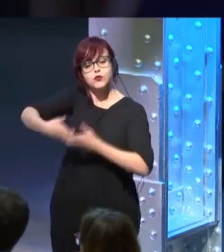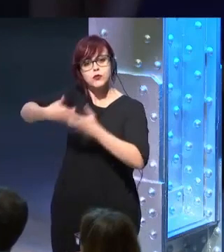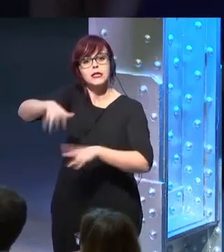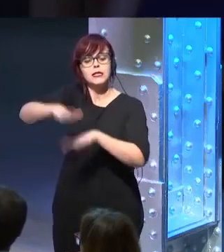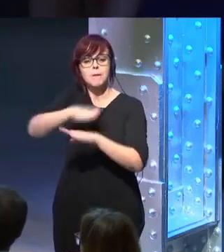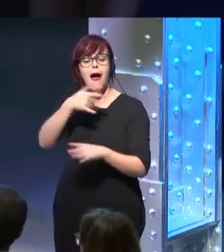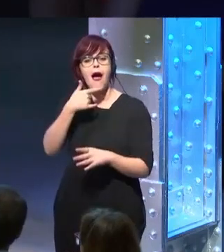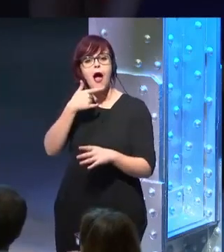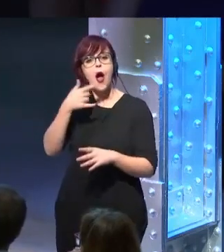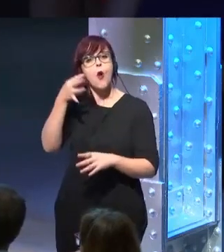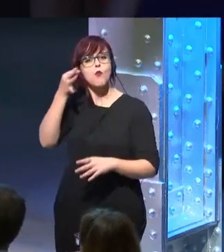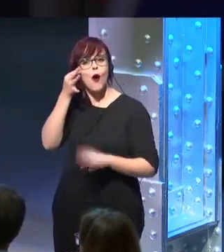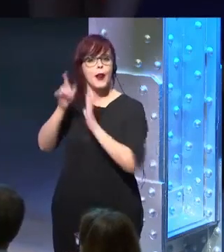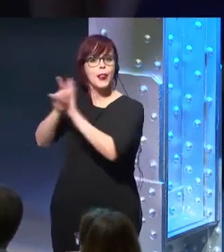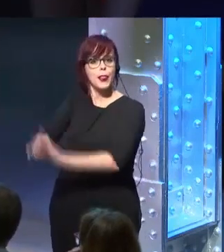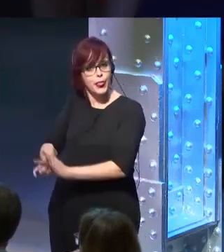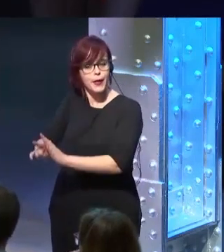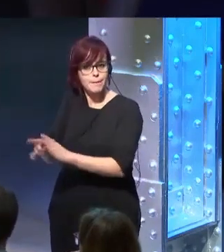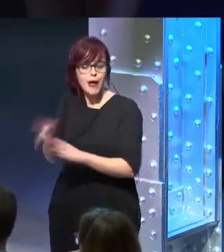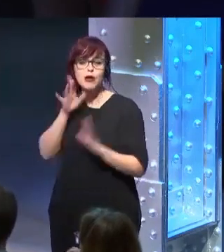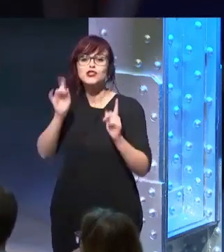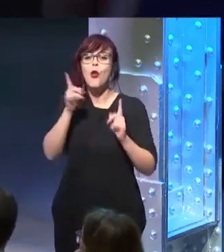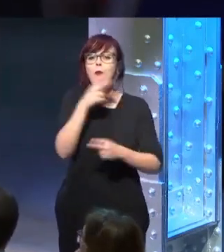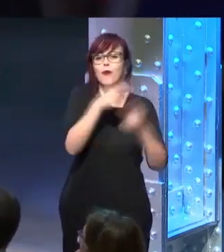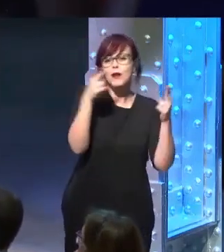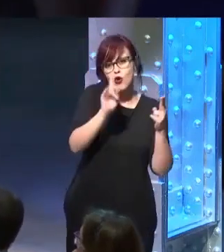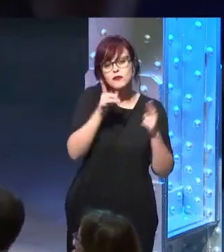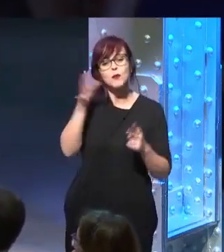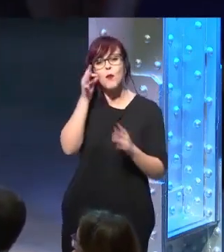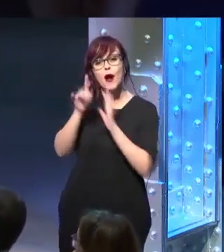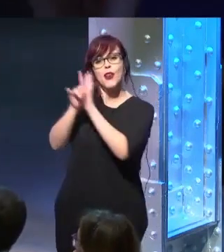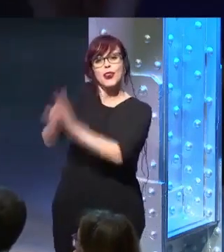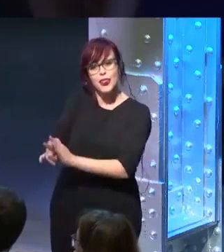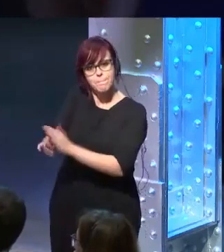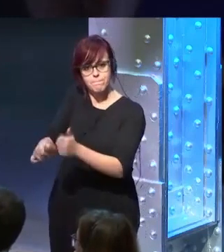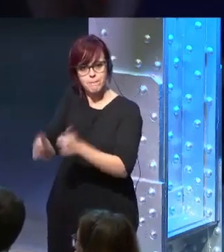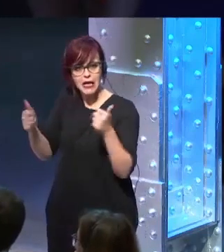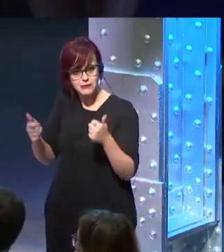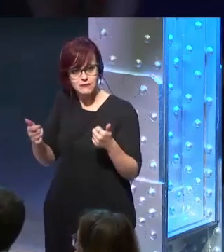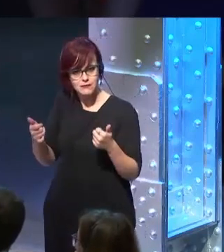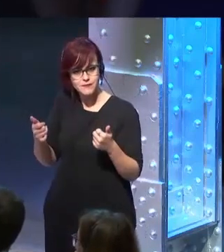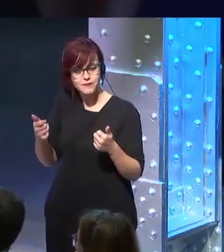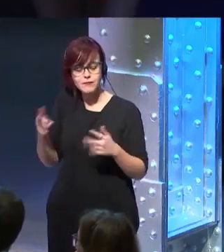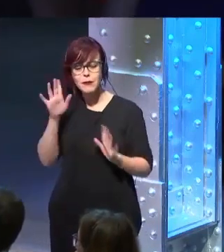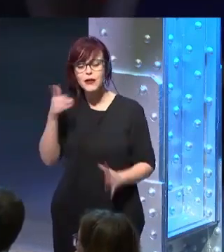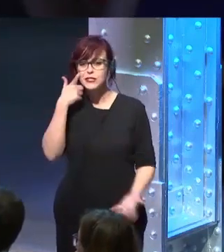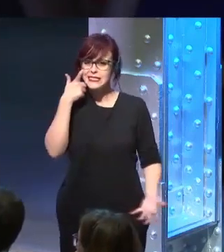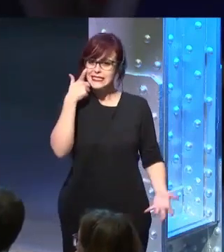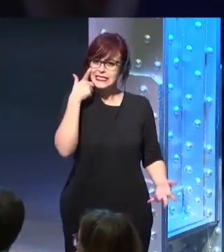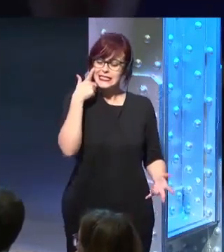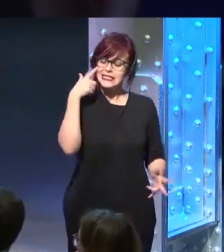discurso público. Y lo que es más importante es que hay un gran